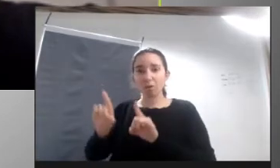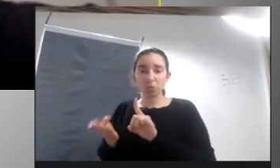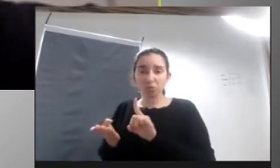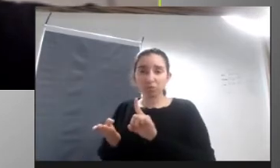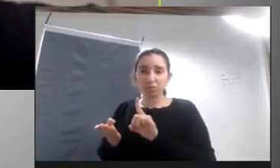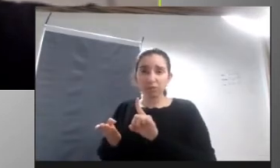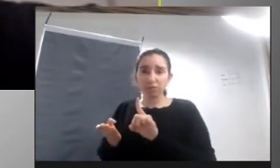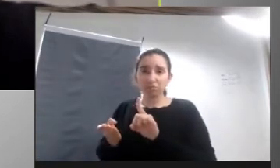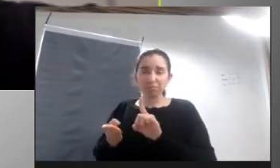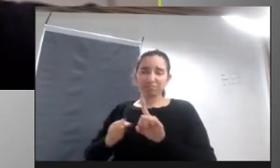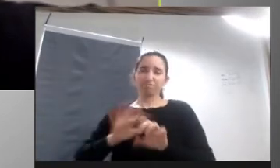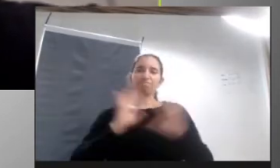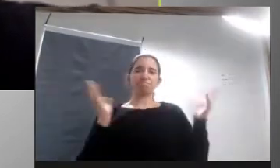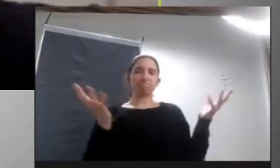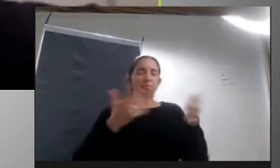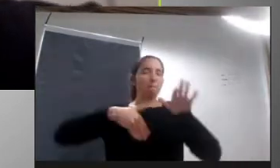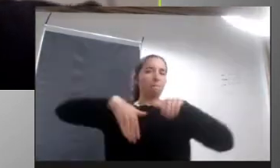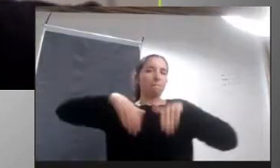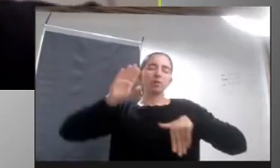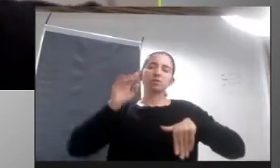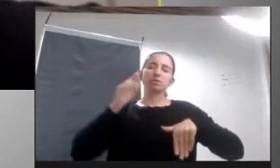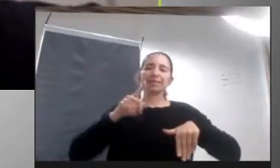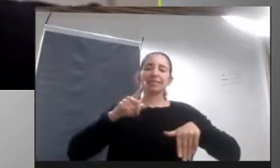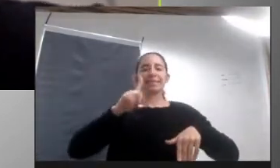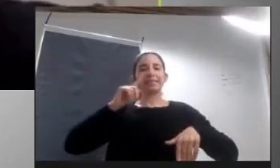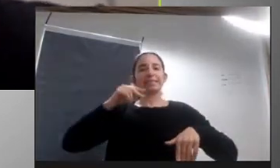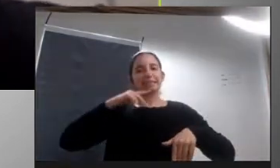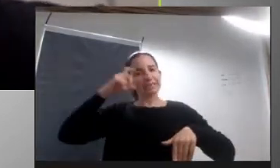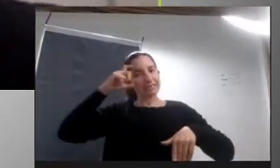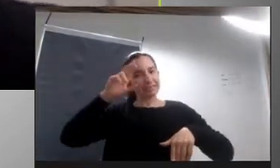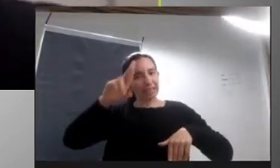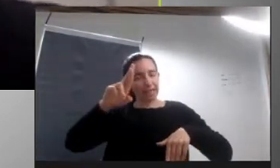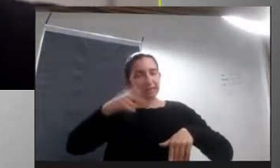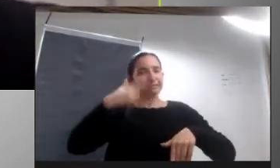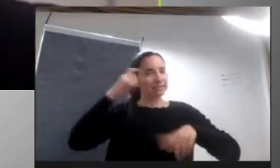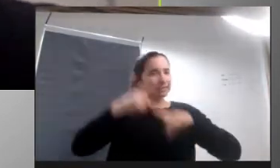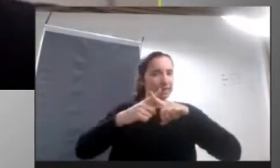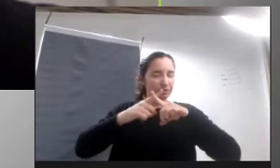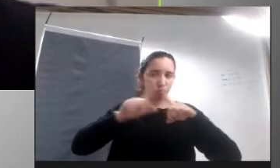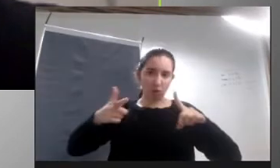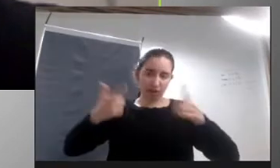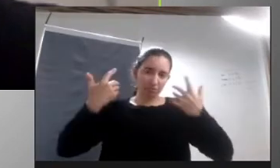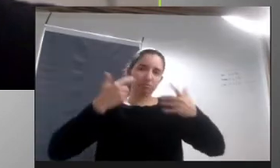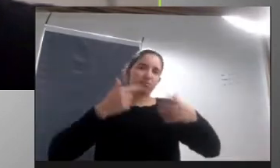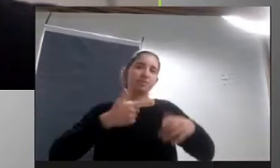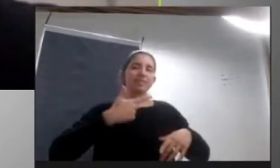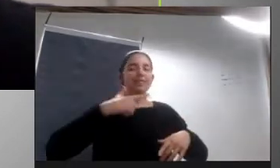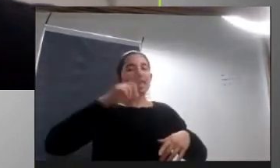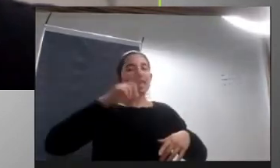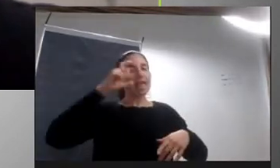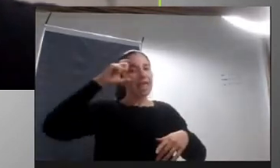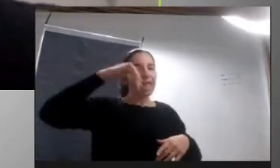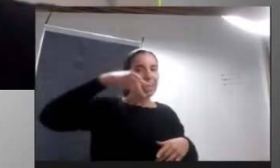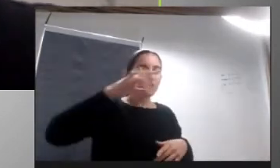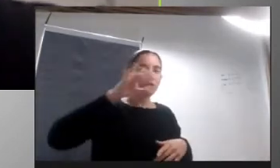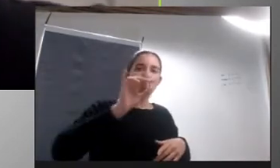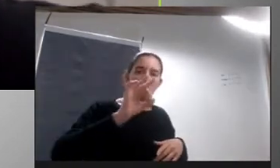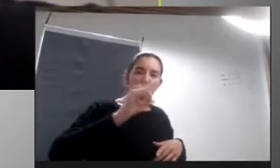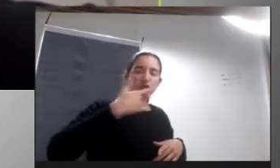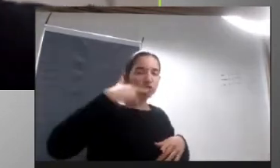su hospitalidad vale, digamos, que la dignidad de convertirnos en personas que se les